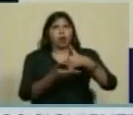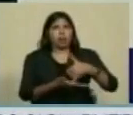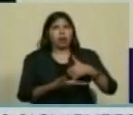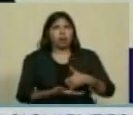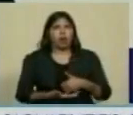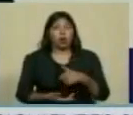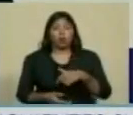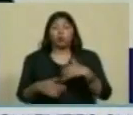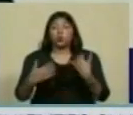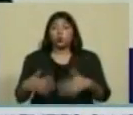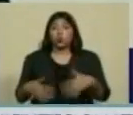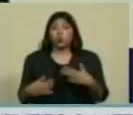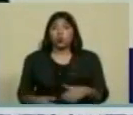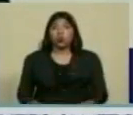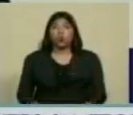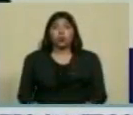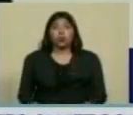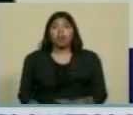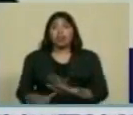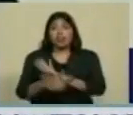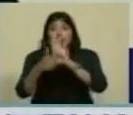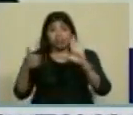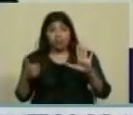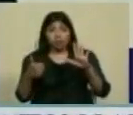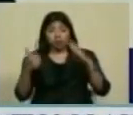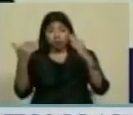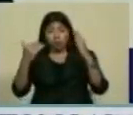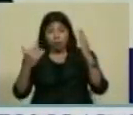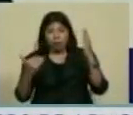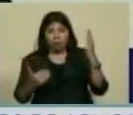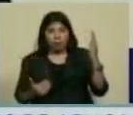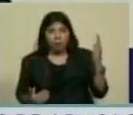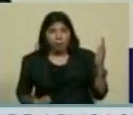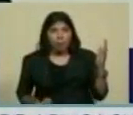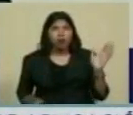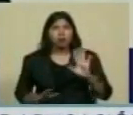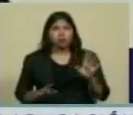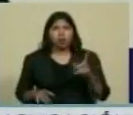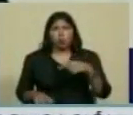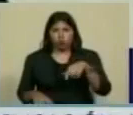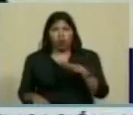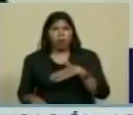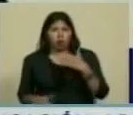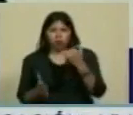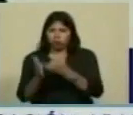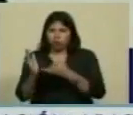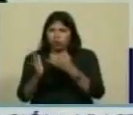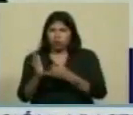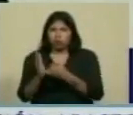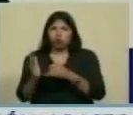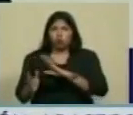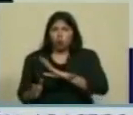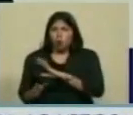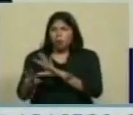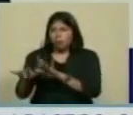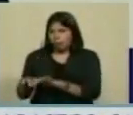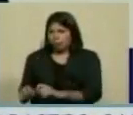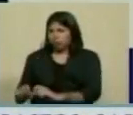fuerza. Son 16 categorías, las cuales ya pueden inscribirse a través de la página desde el día